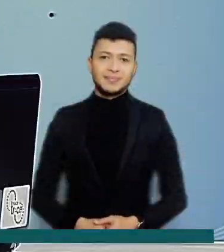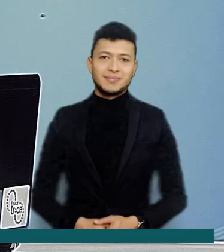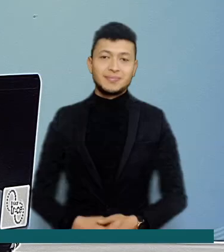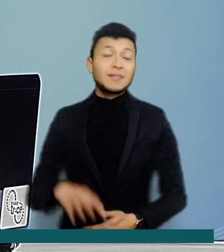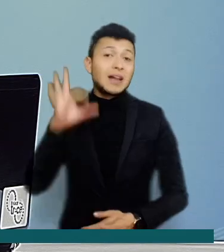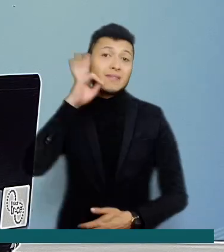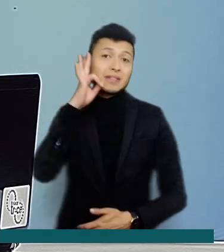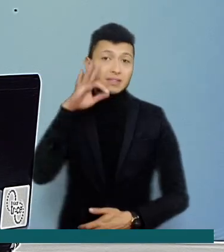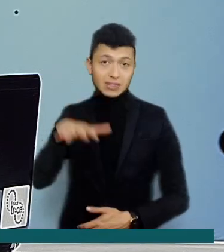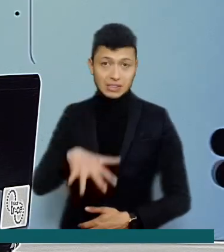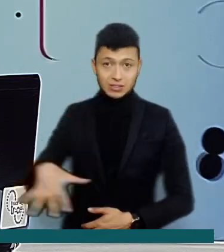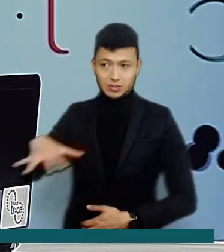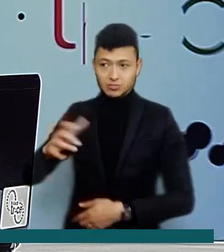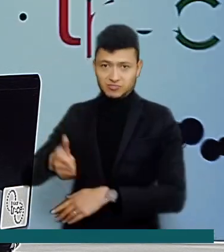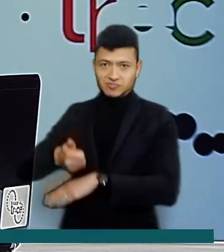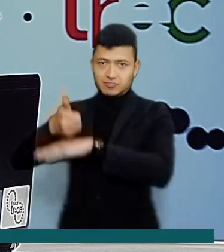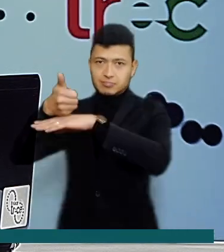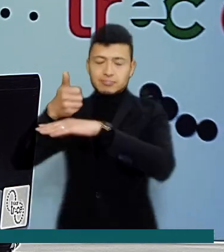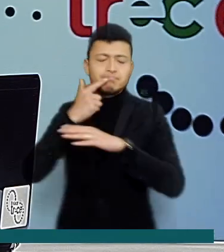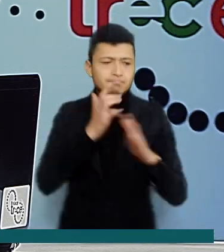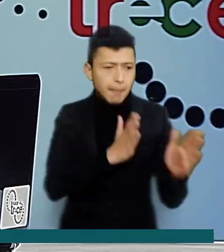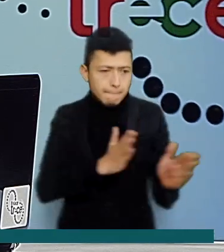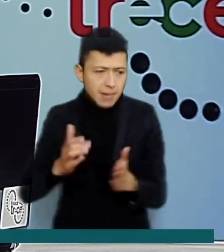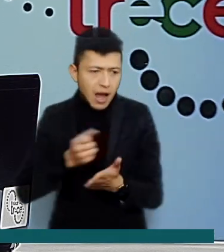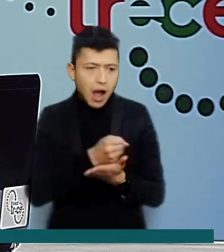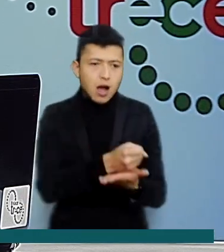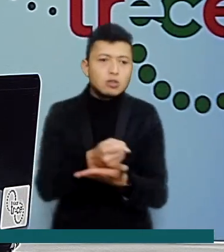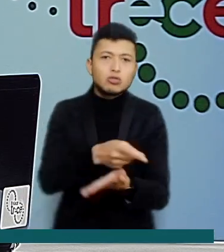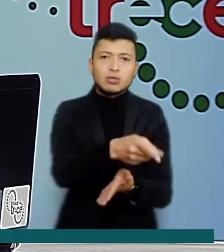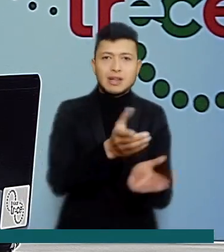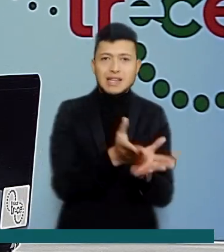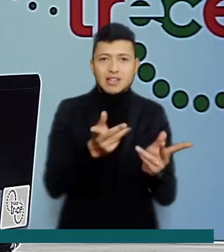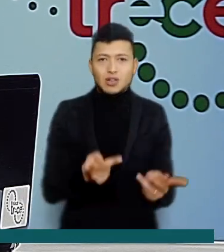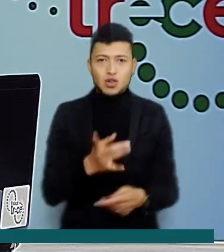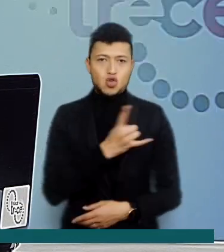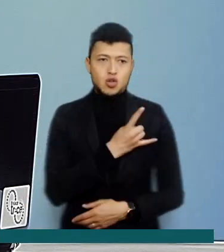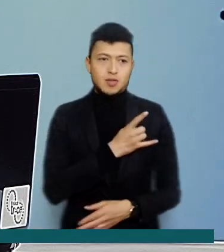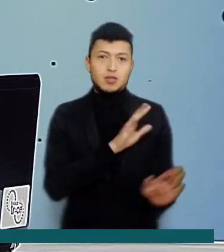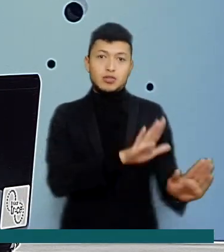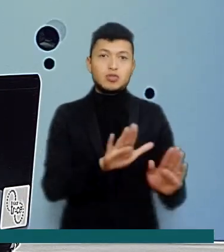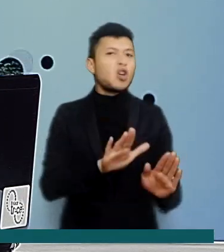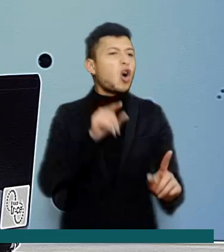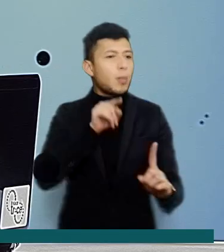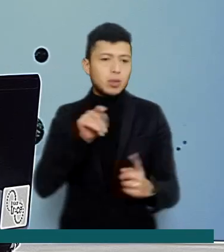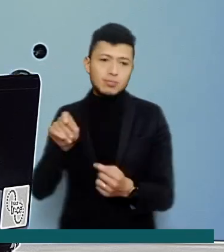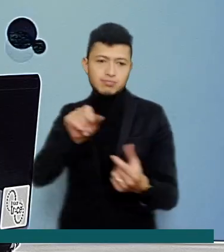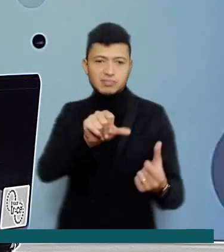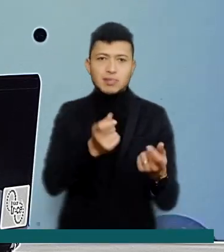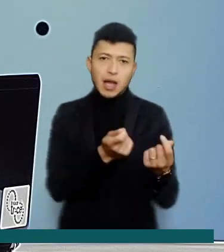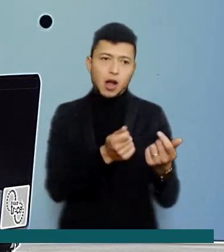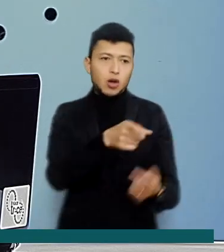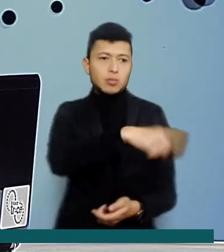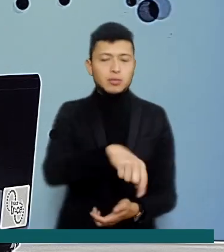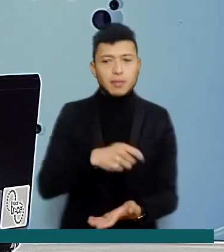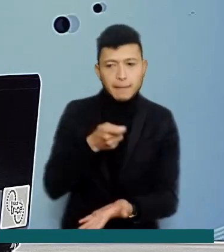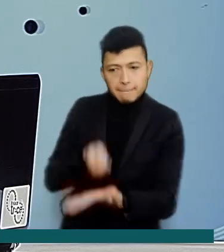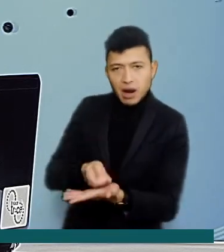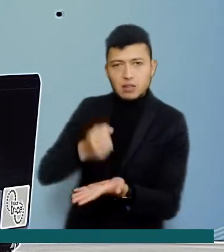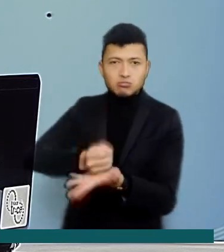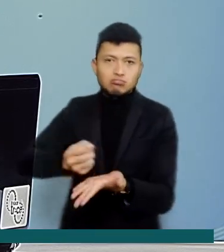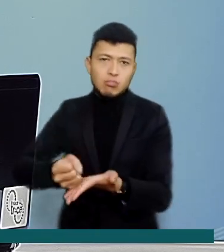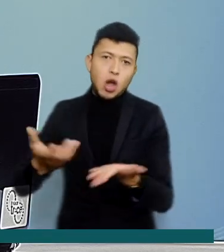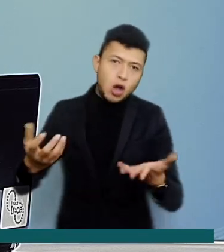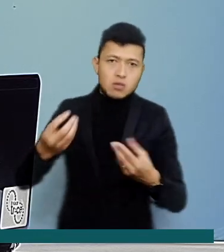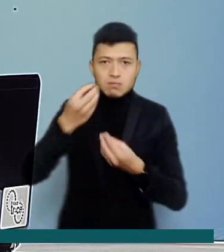Las autoridades de Villavicencio lanzaron un plan de ayuda para los estudiantes universitarios que consiste en un auxilio económico para el pago de su